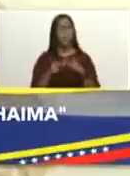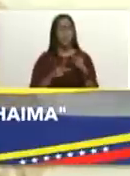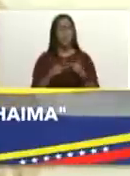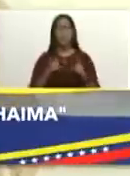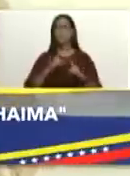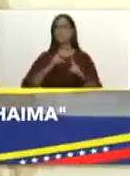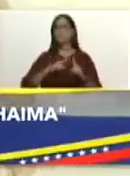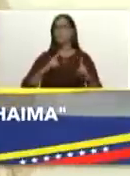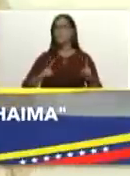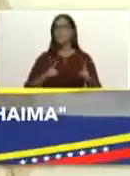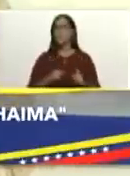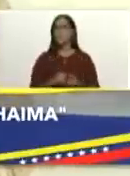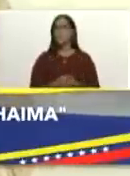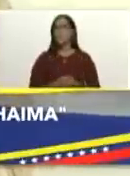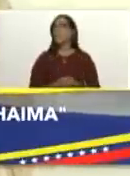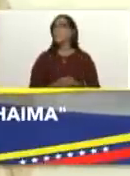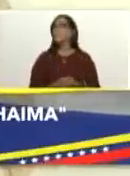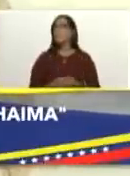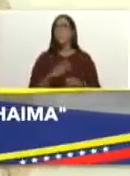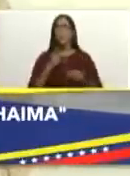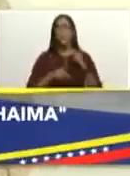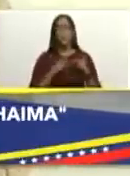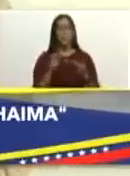energética produzca platica.